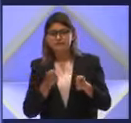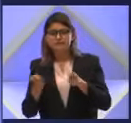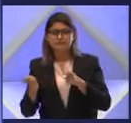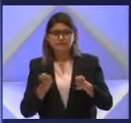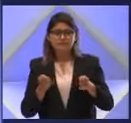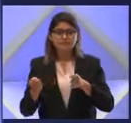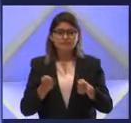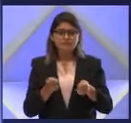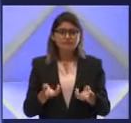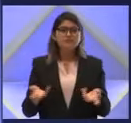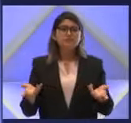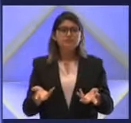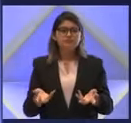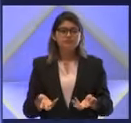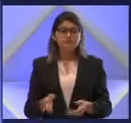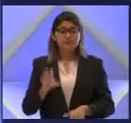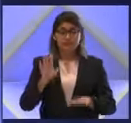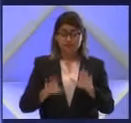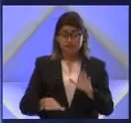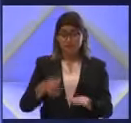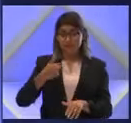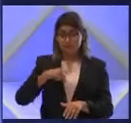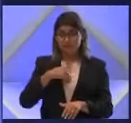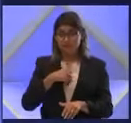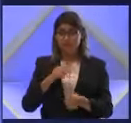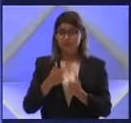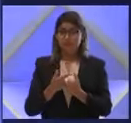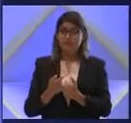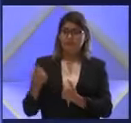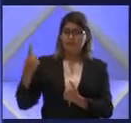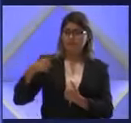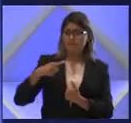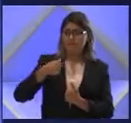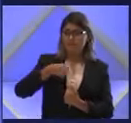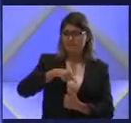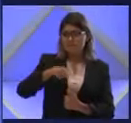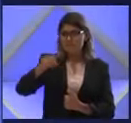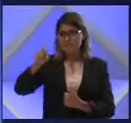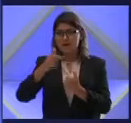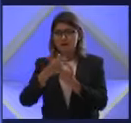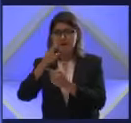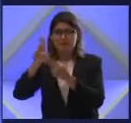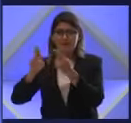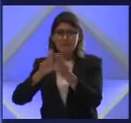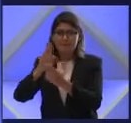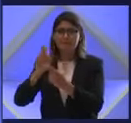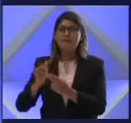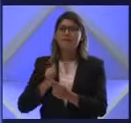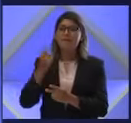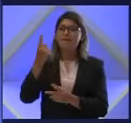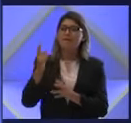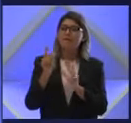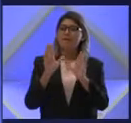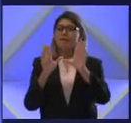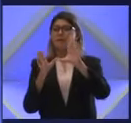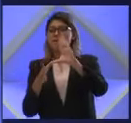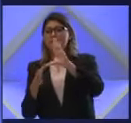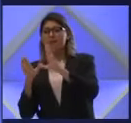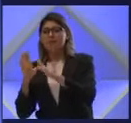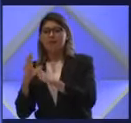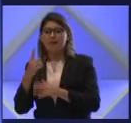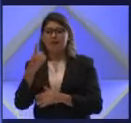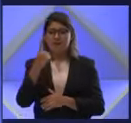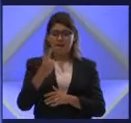pues cuando definimos una misión espacial definimos un conjunto de satélites o un satélite y un conjunto de estaciones